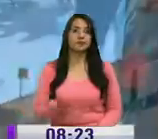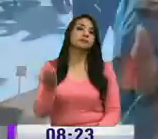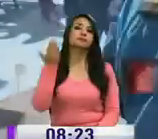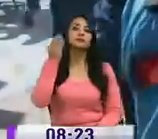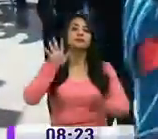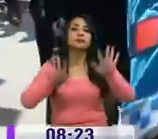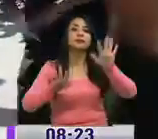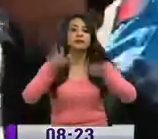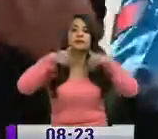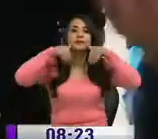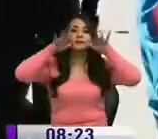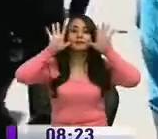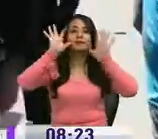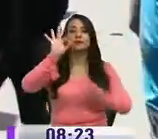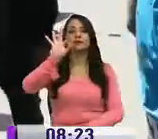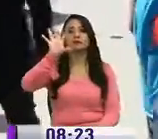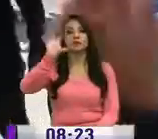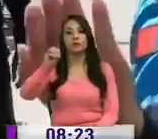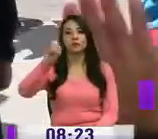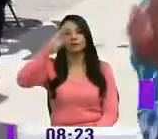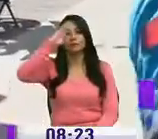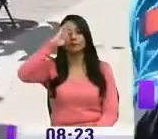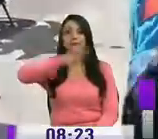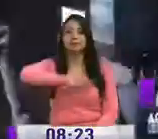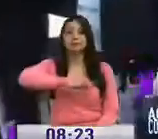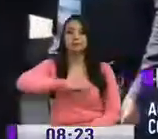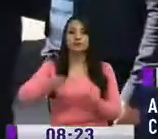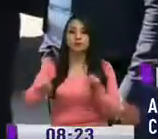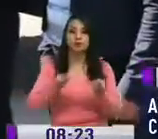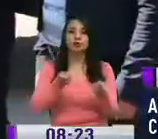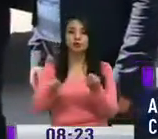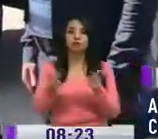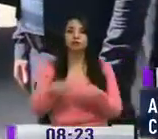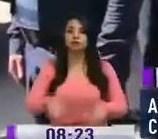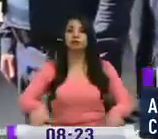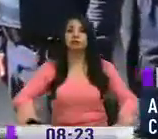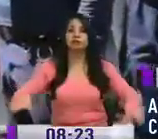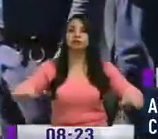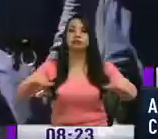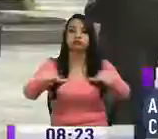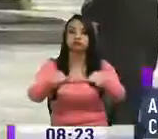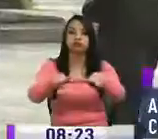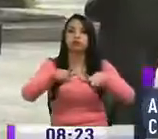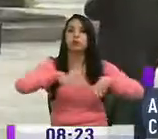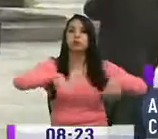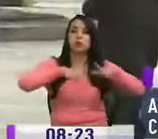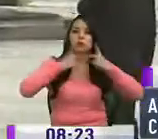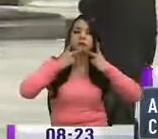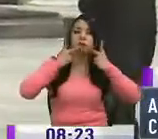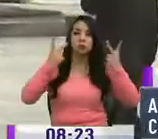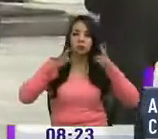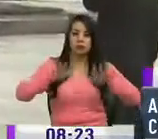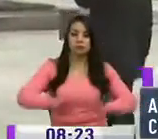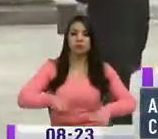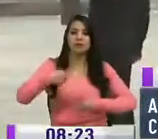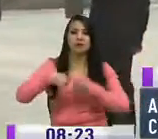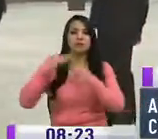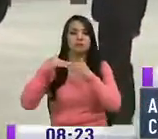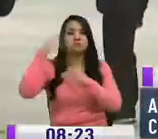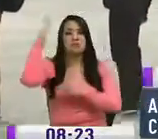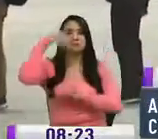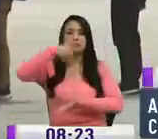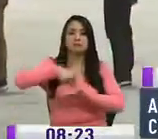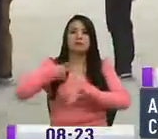de diciembre, 950 agentes metropolitanos de control resguardarán los alrededores de los espacios públicos de la urbe, en especial de los